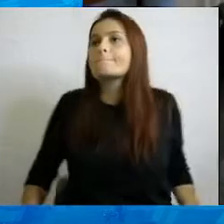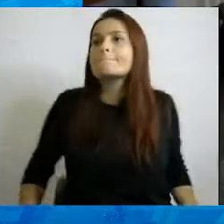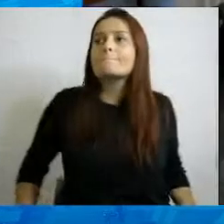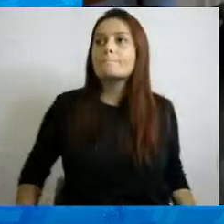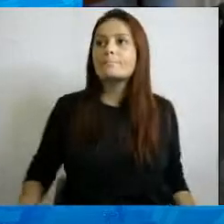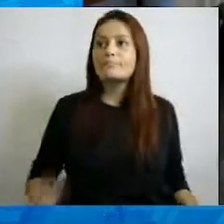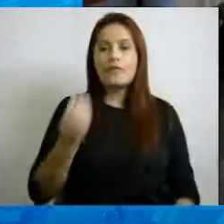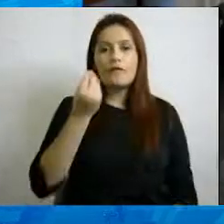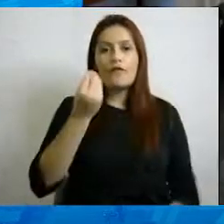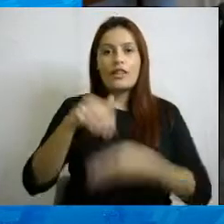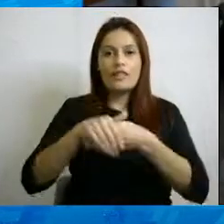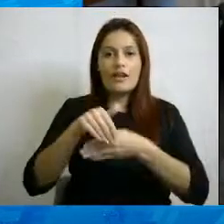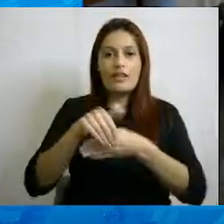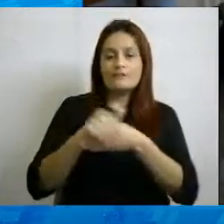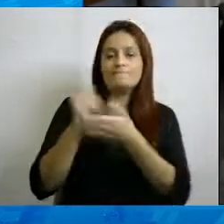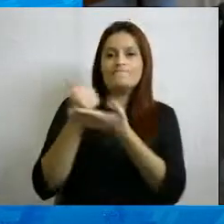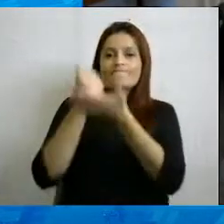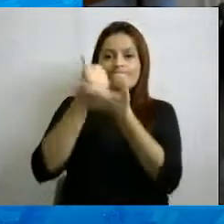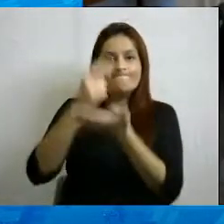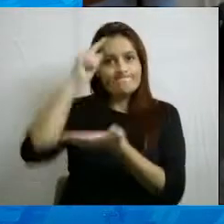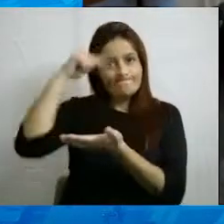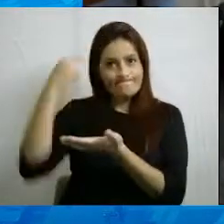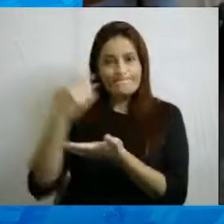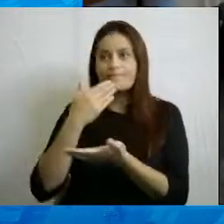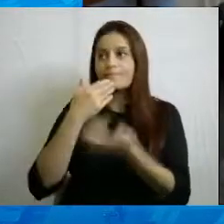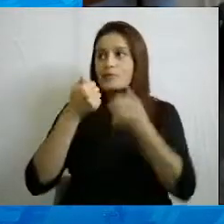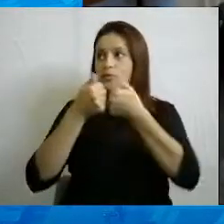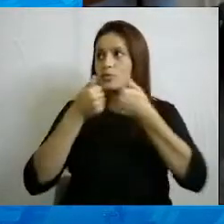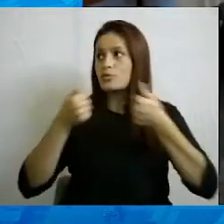Buenas tardes, alcaldesa. Buenas tardes, autoridades.